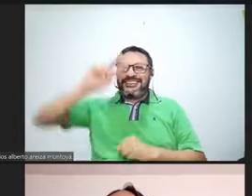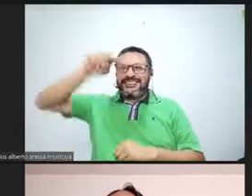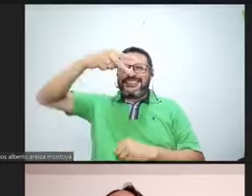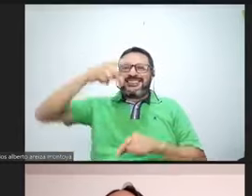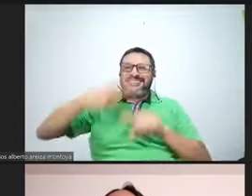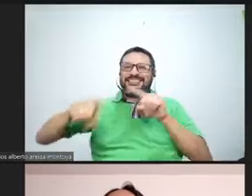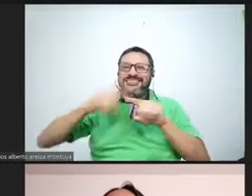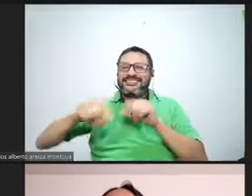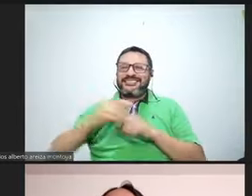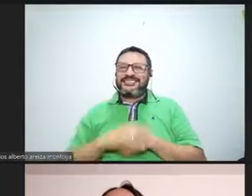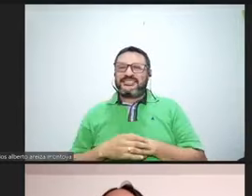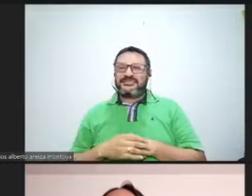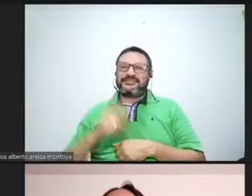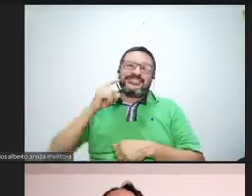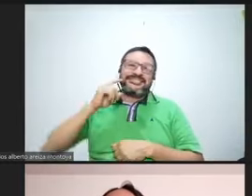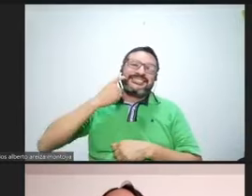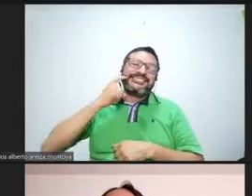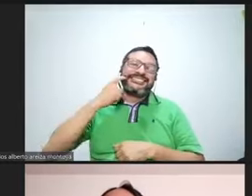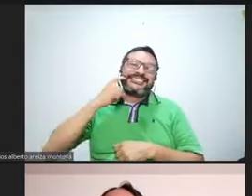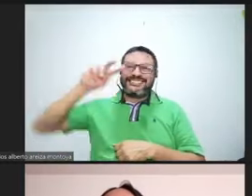Está como al revés, Caroline.